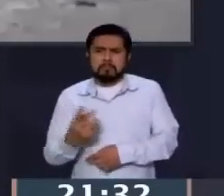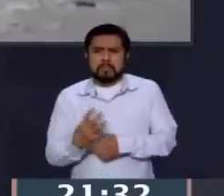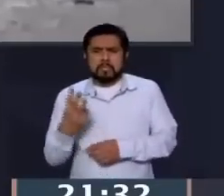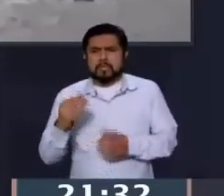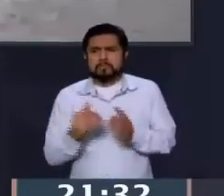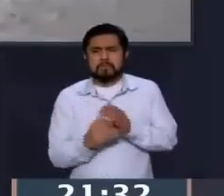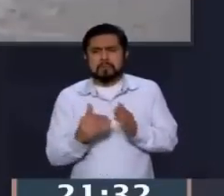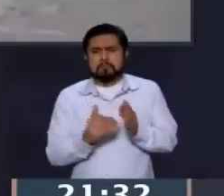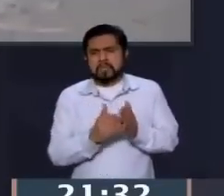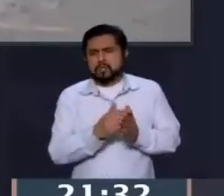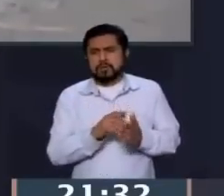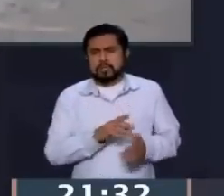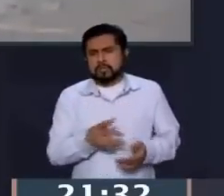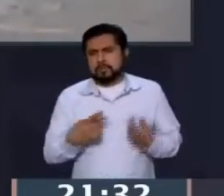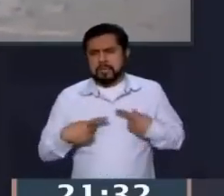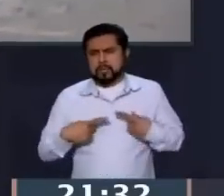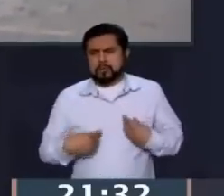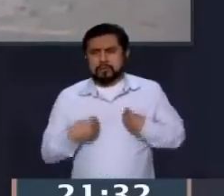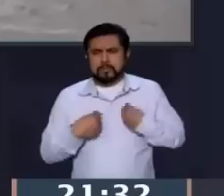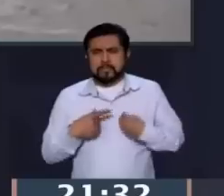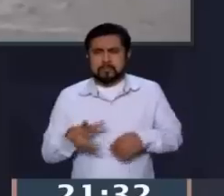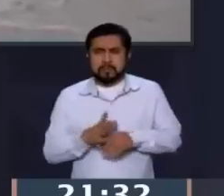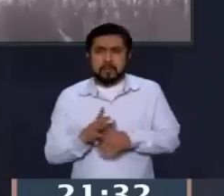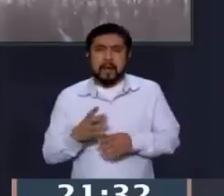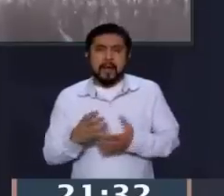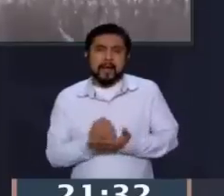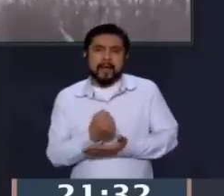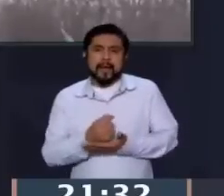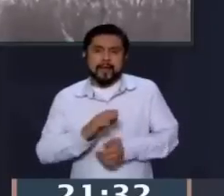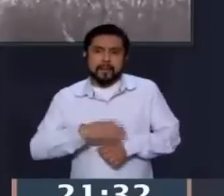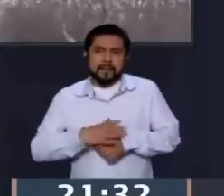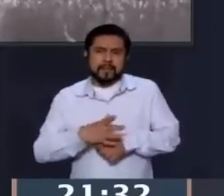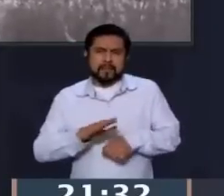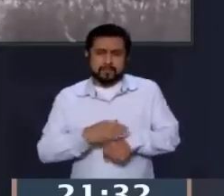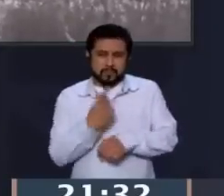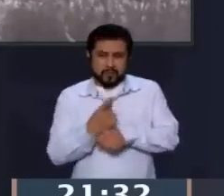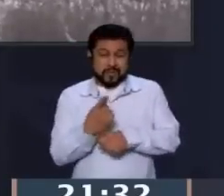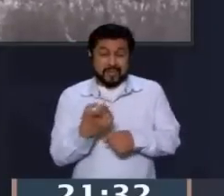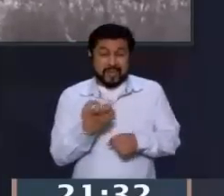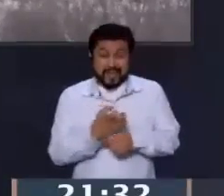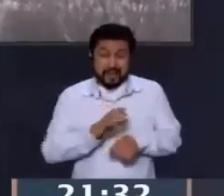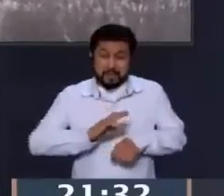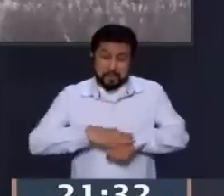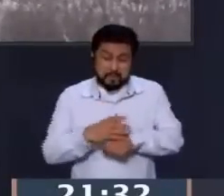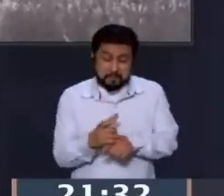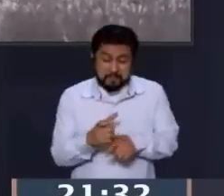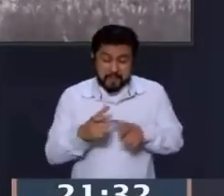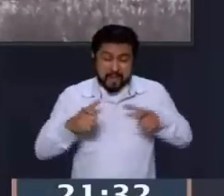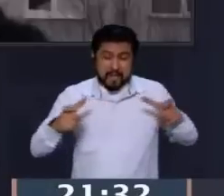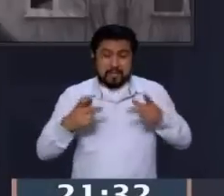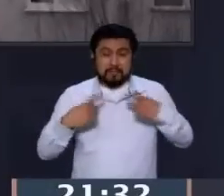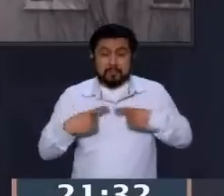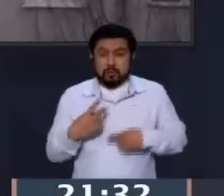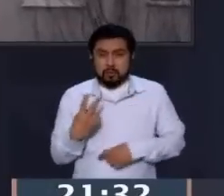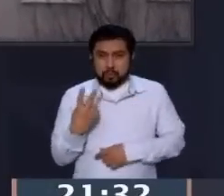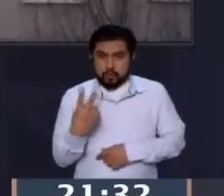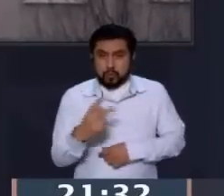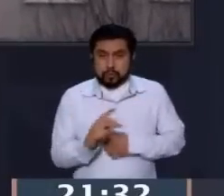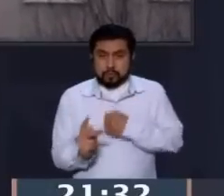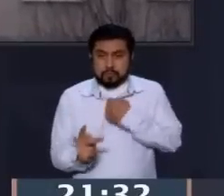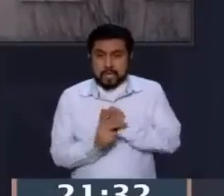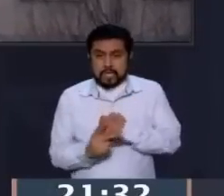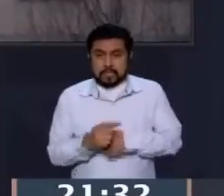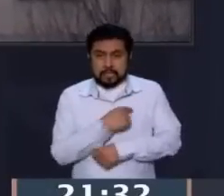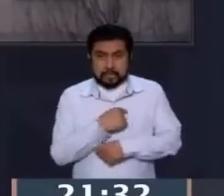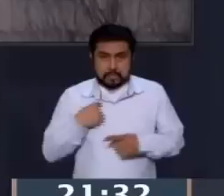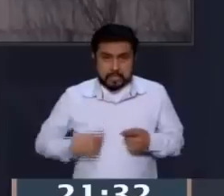tres mil millones de habitantes y que además no solamente es la masificación demográfica sino además son dos potencias que están